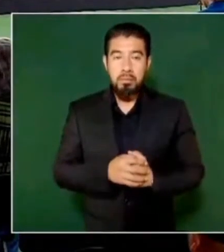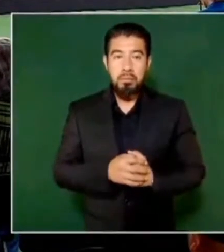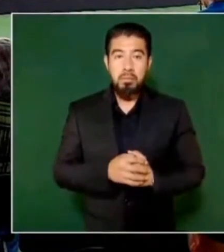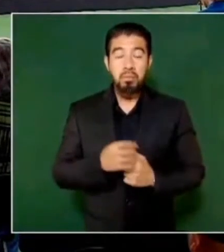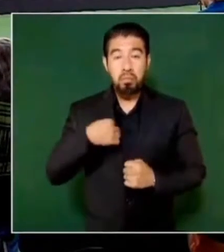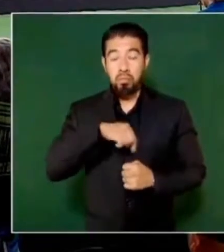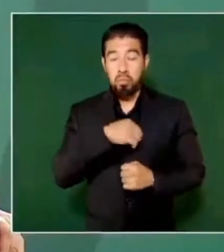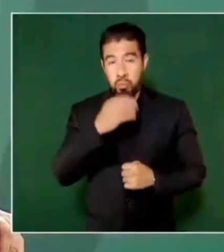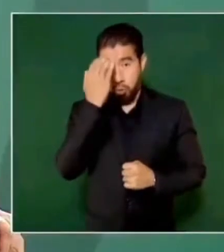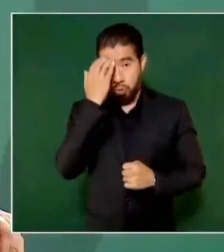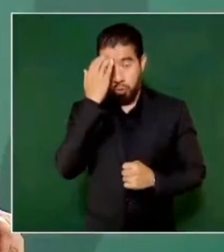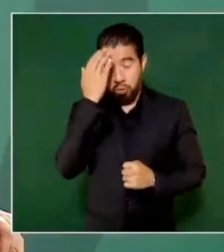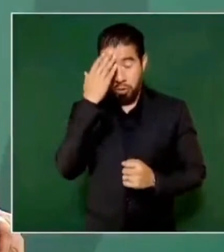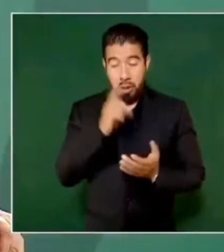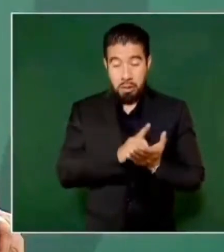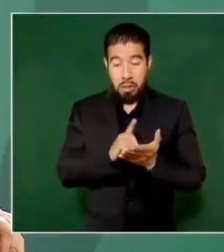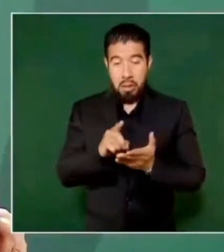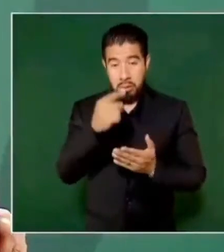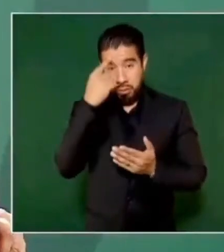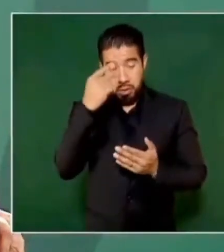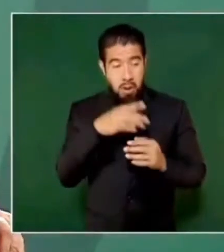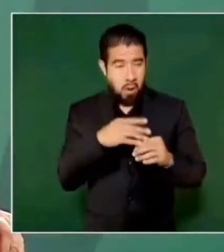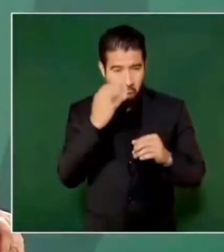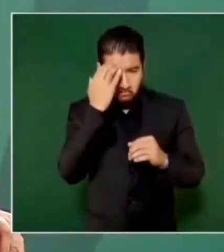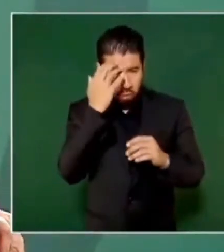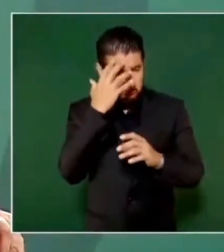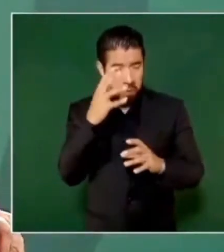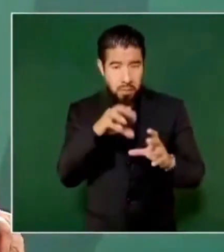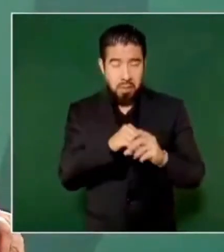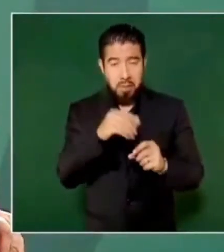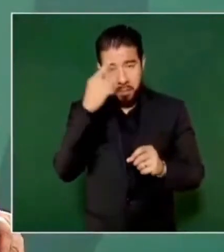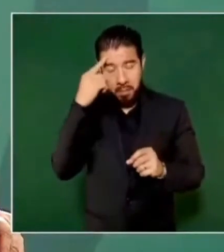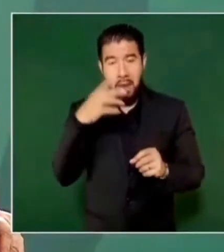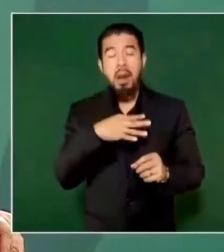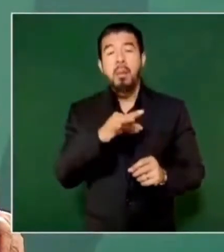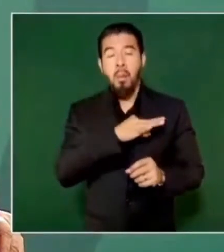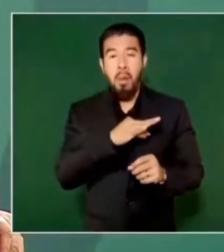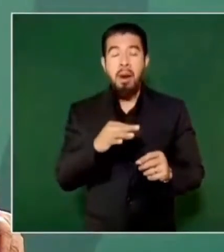Y tener mucho cuidado con la manipulación. Estaba yo viendo ayer